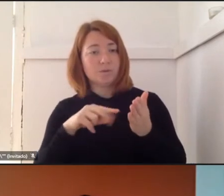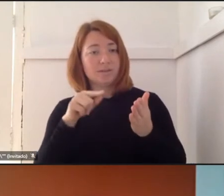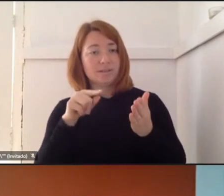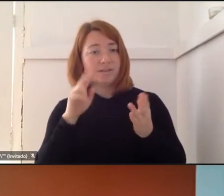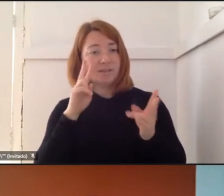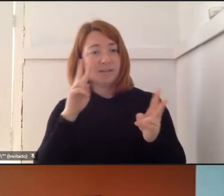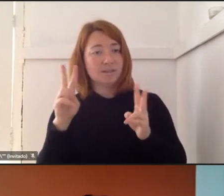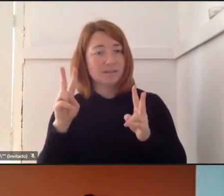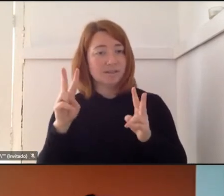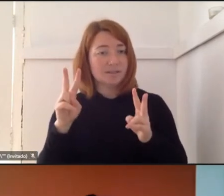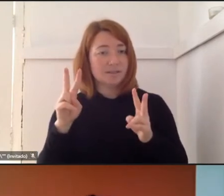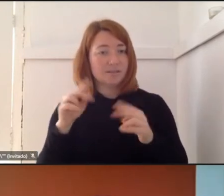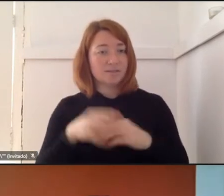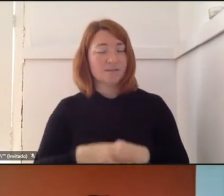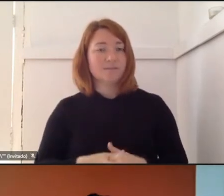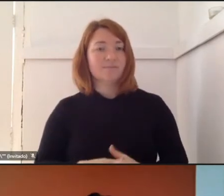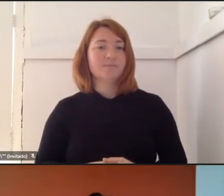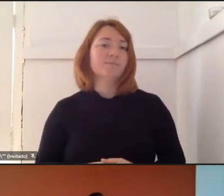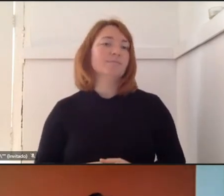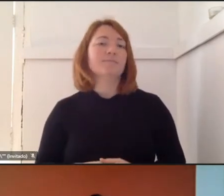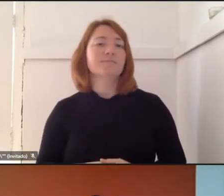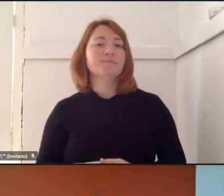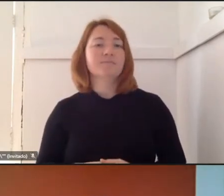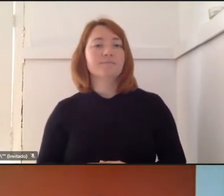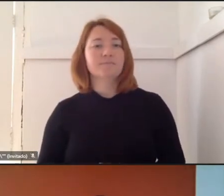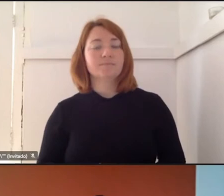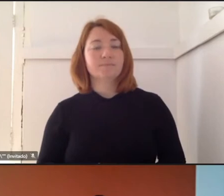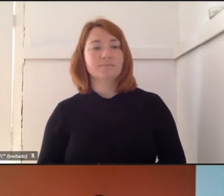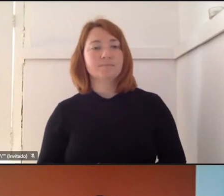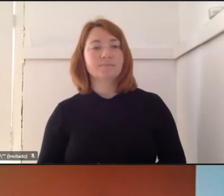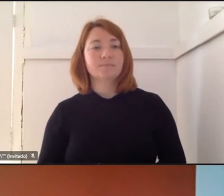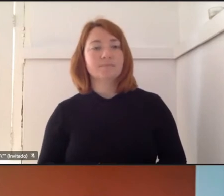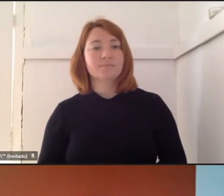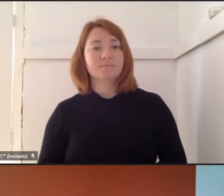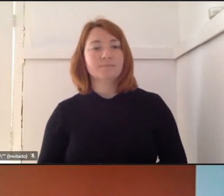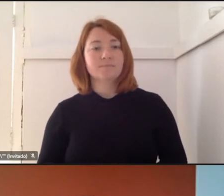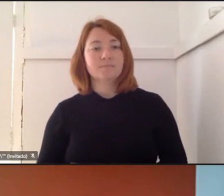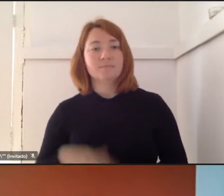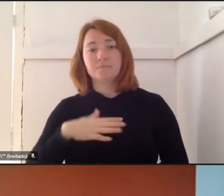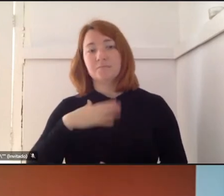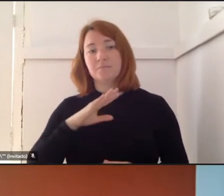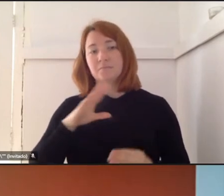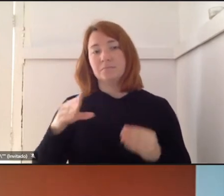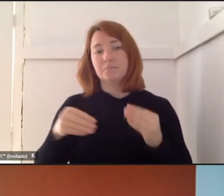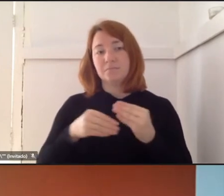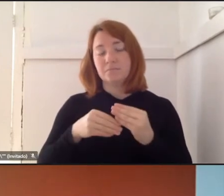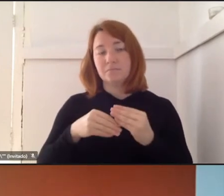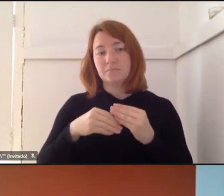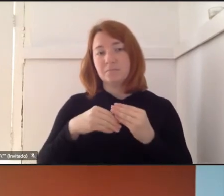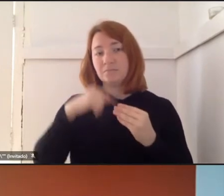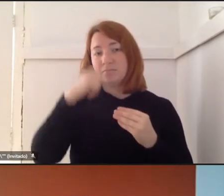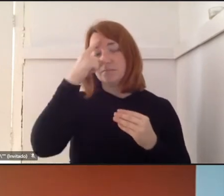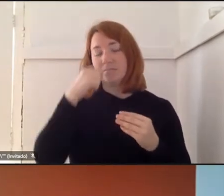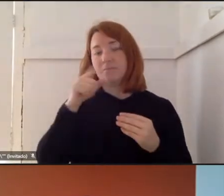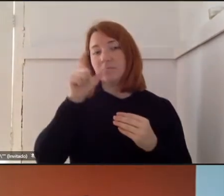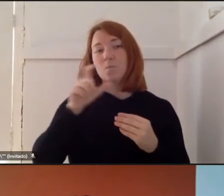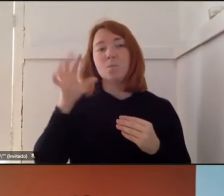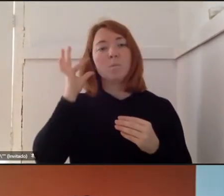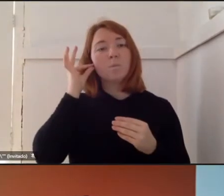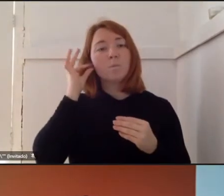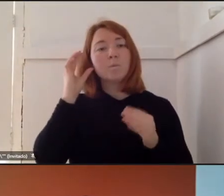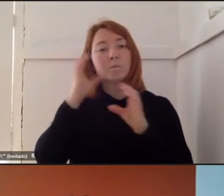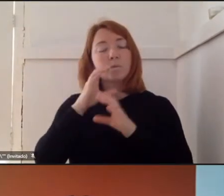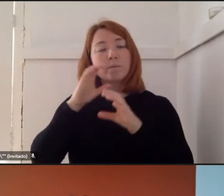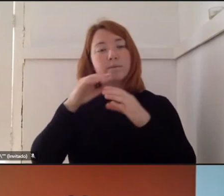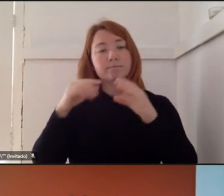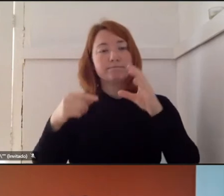preciosos versos de Hombros de Gigantas, ¿no? Que lo podemos poner debajo de la foto de alguna científica. Pero luego yo